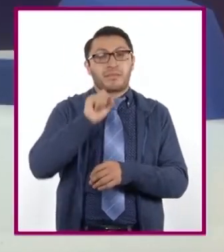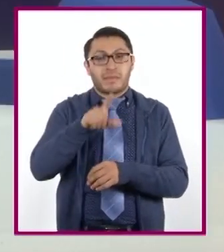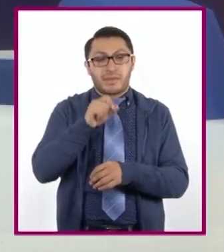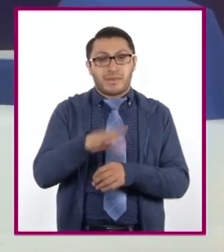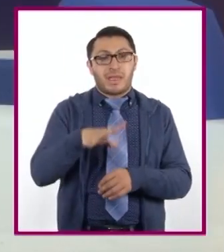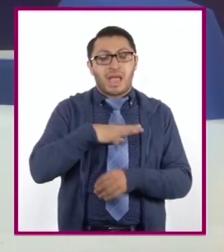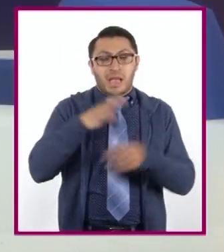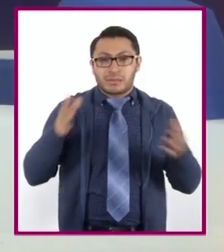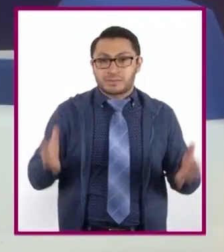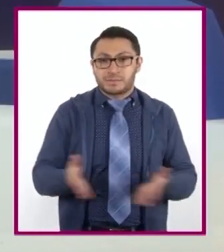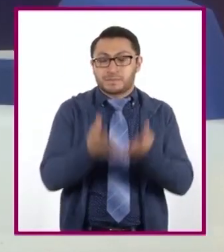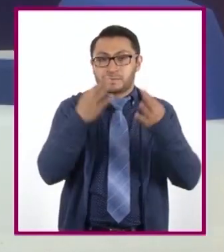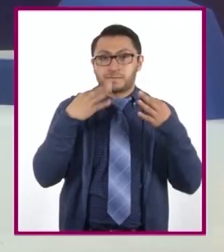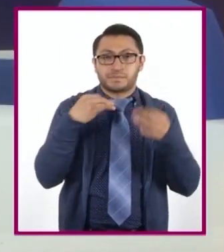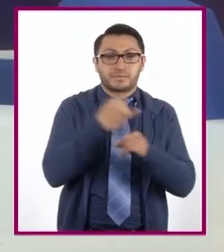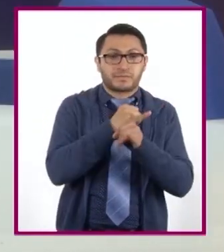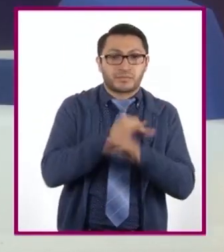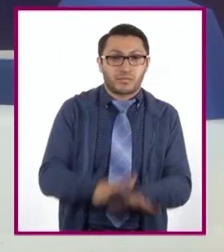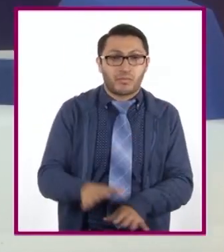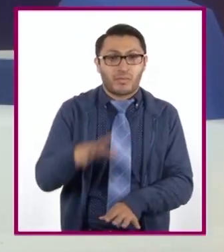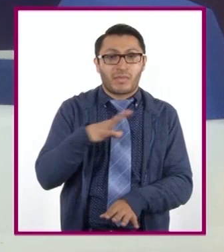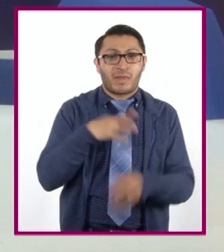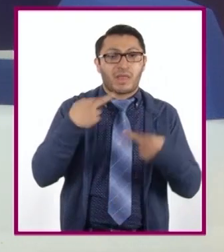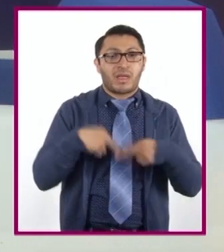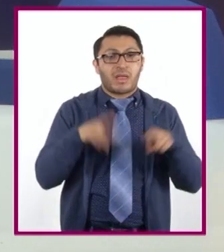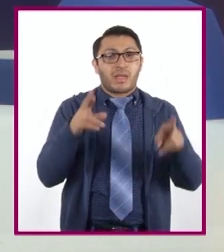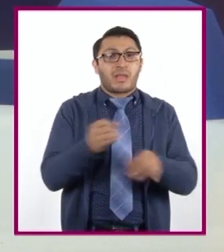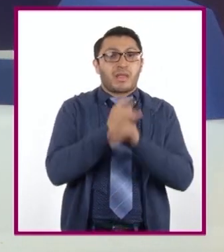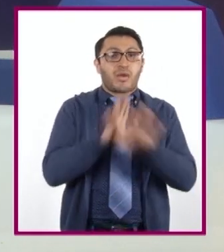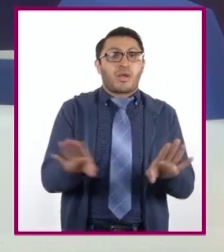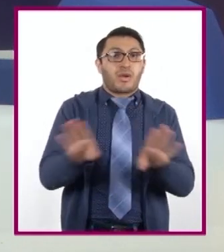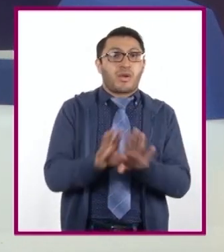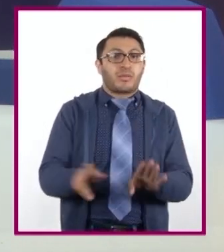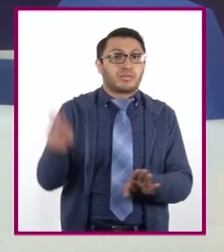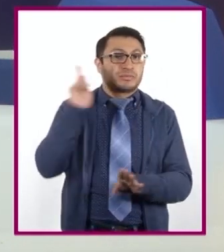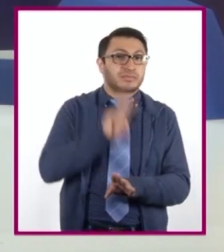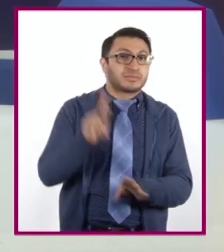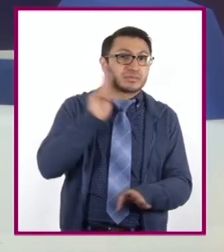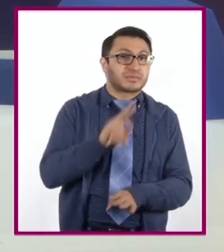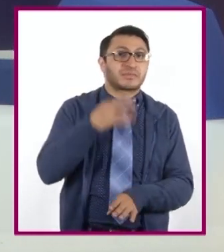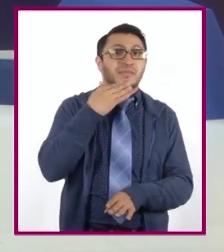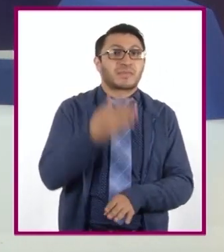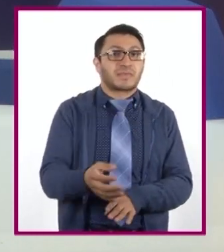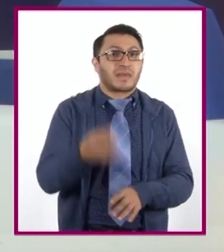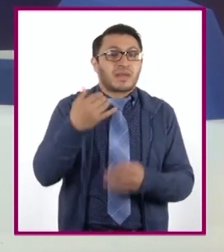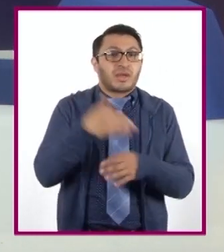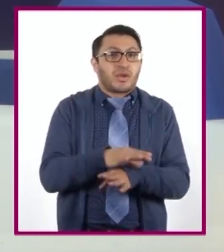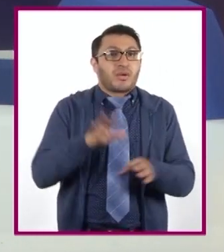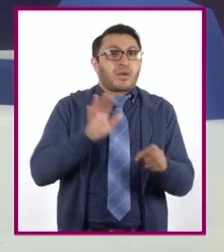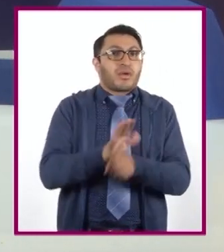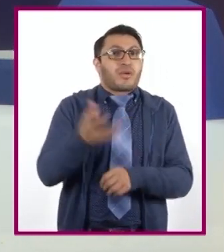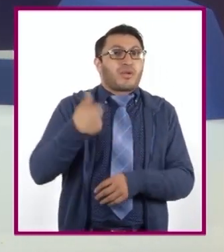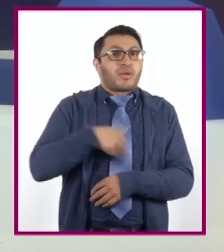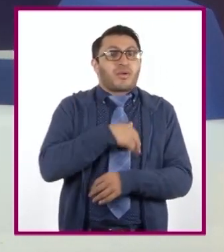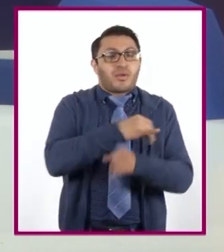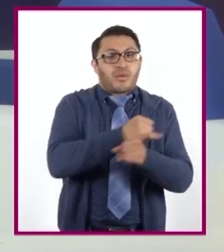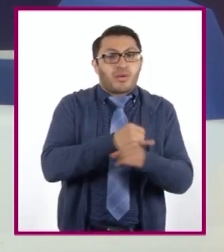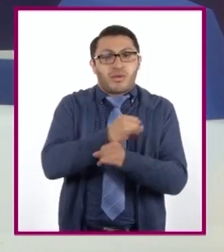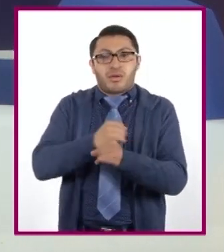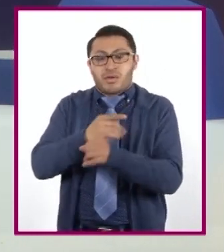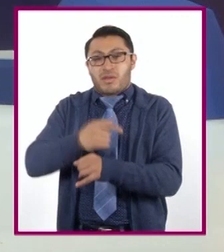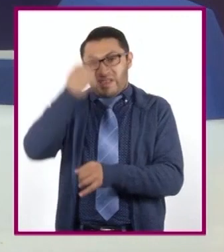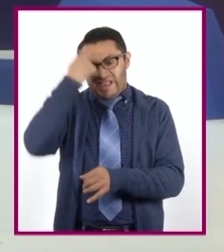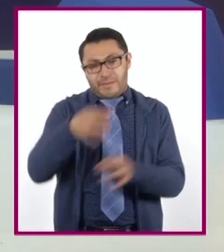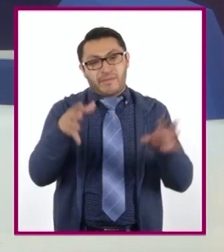Los sustentados en datos representan información comprobable y sobre la cual podemos basarnos para extraer